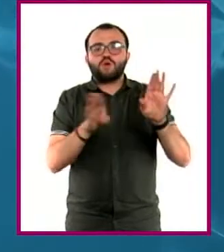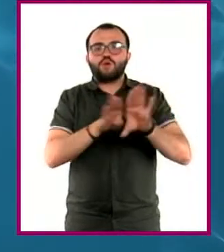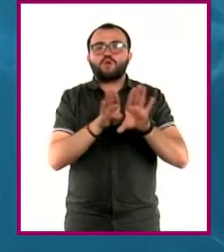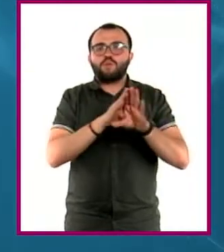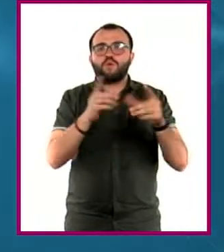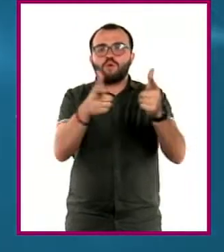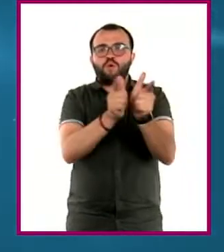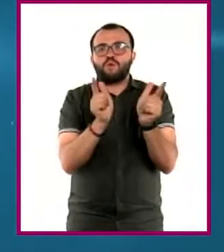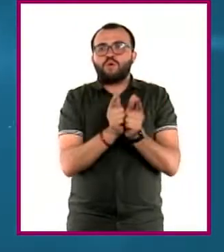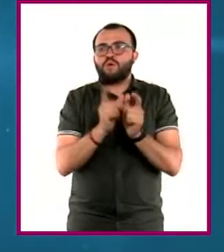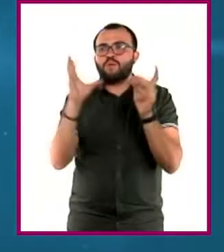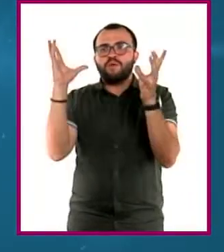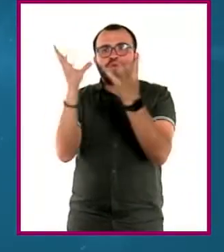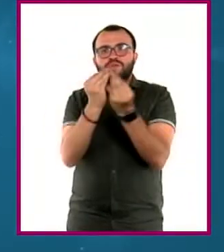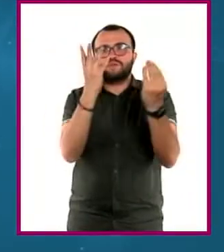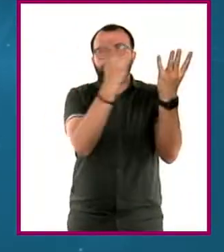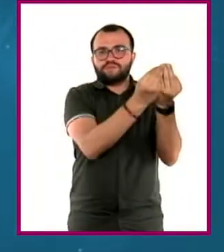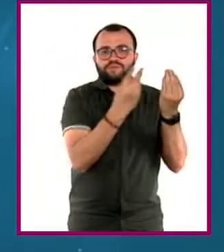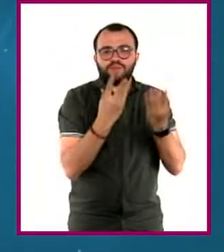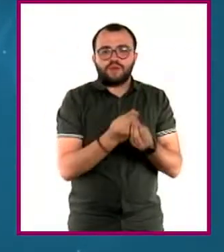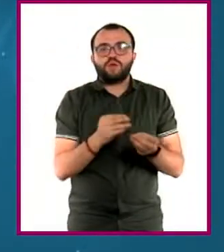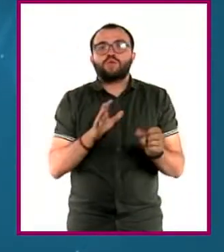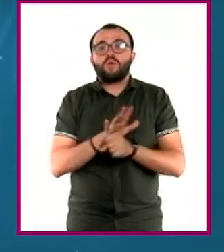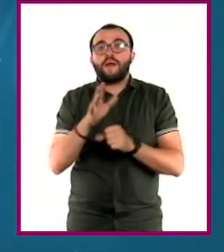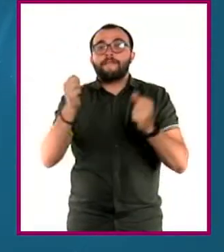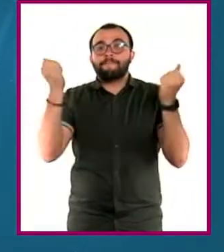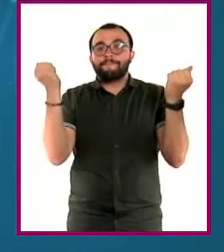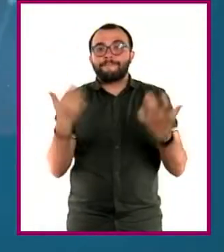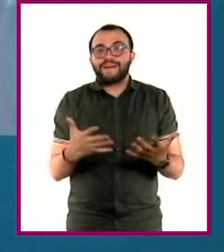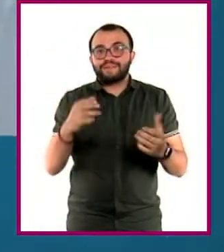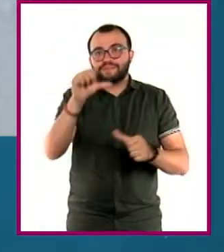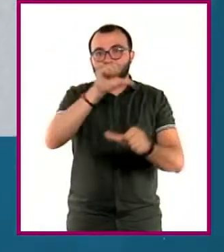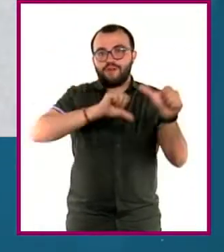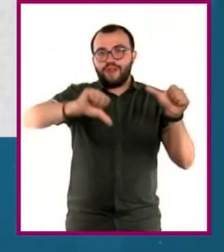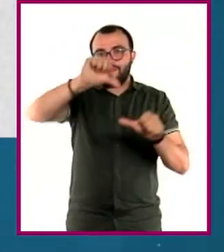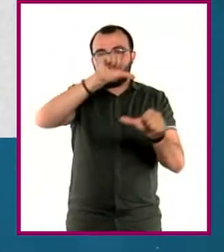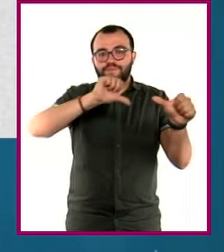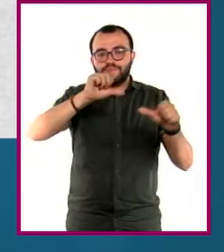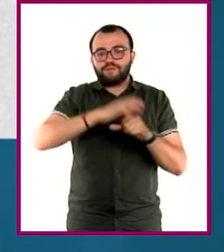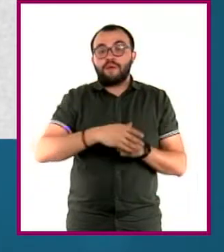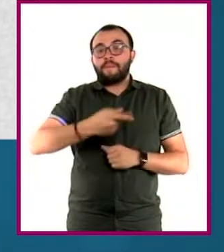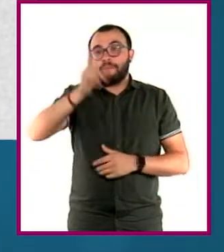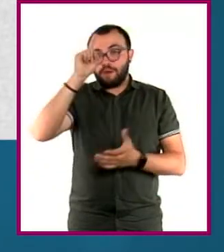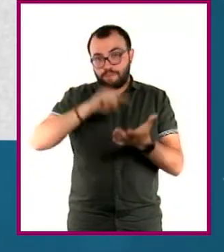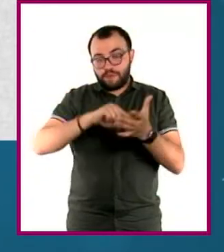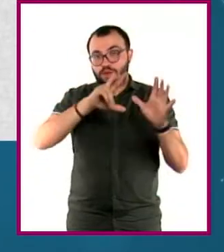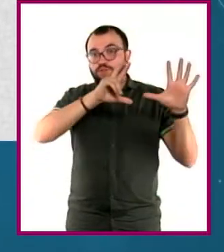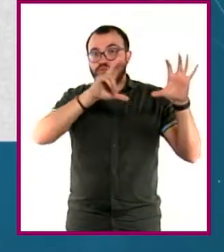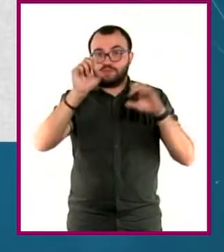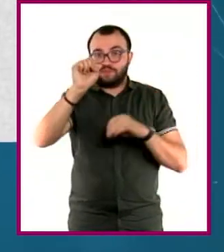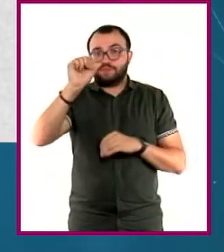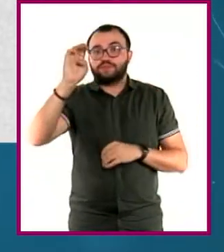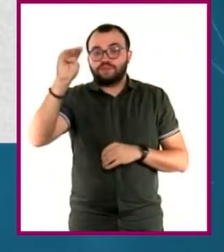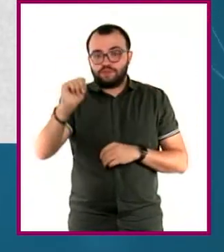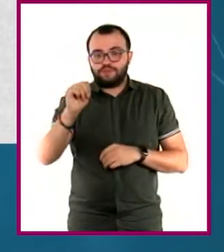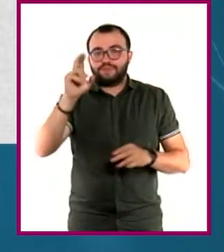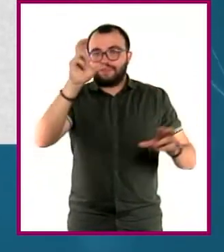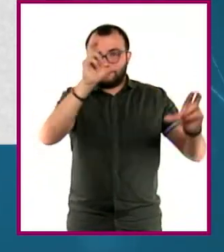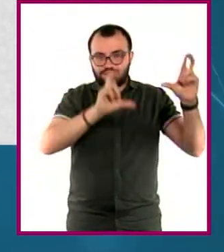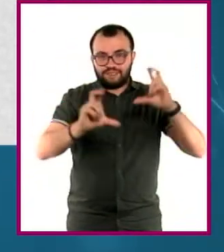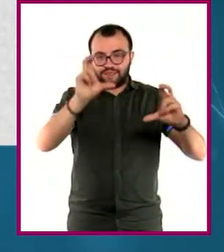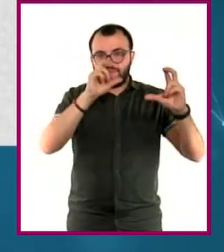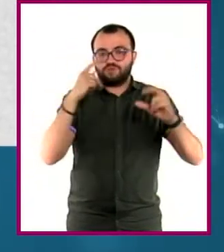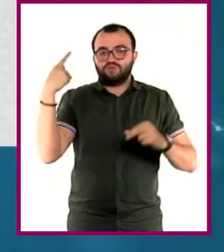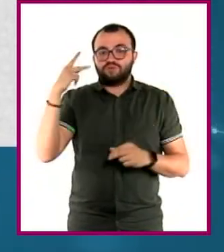los elementos, donde se muestra el peso atómico creciente. Pero fue en 1869 que el químico